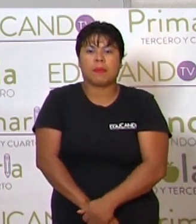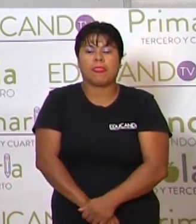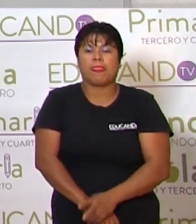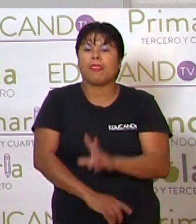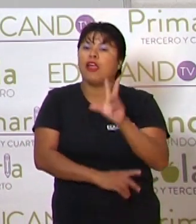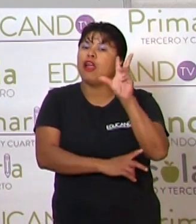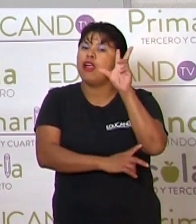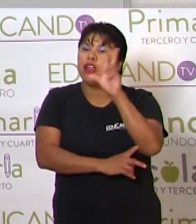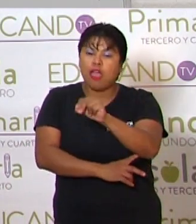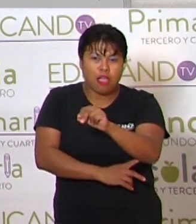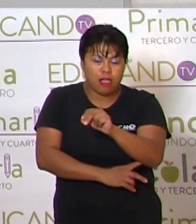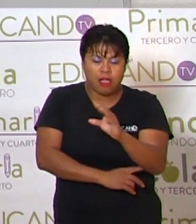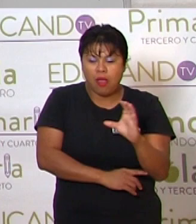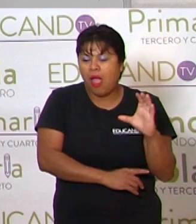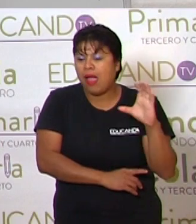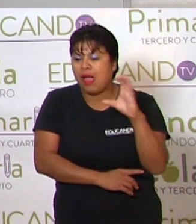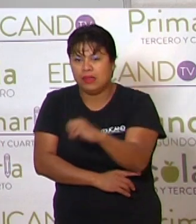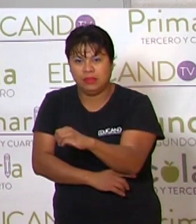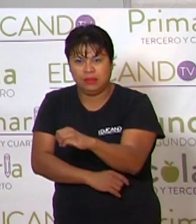no